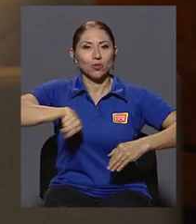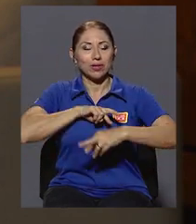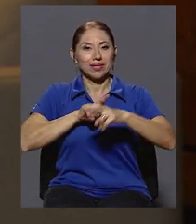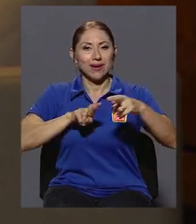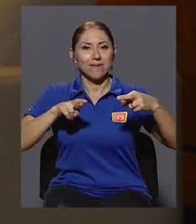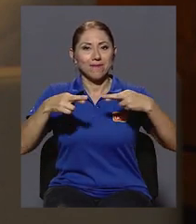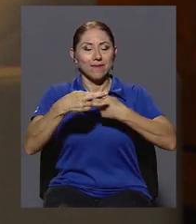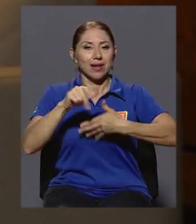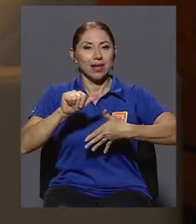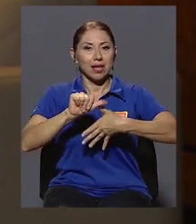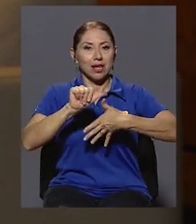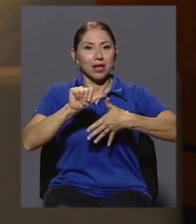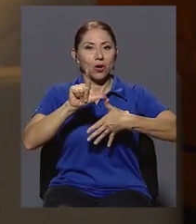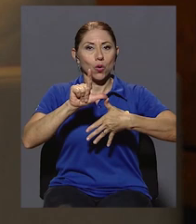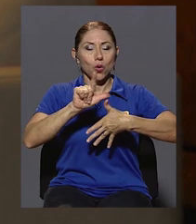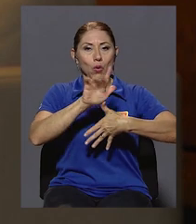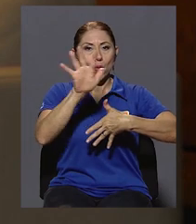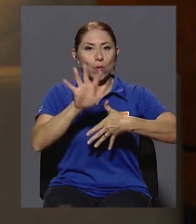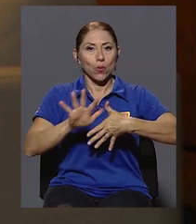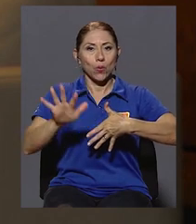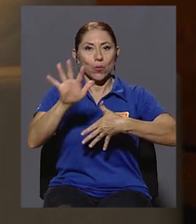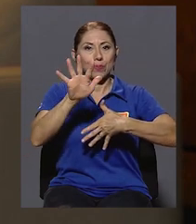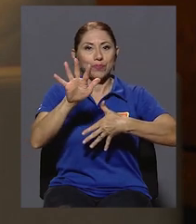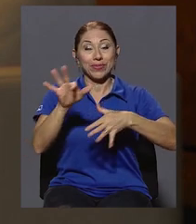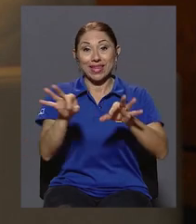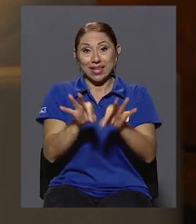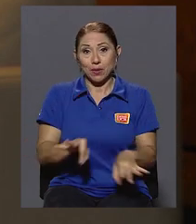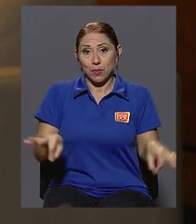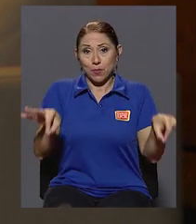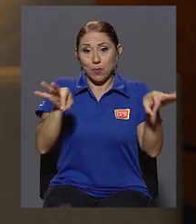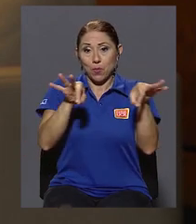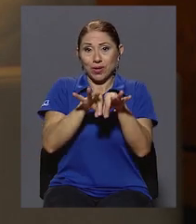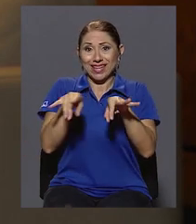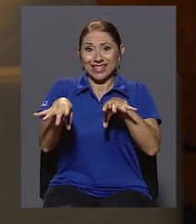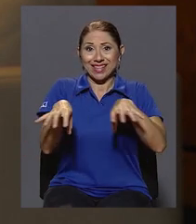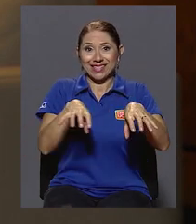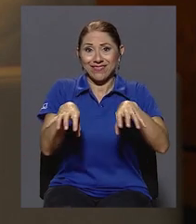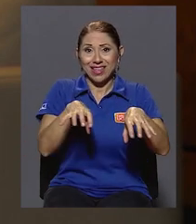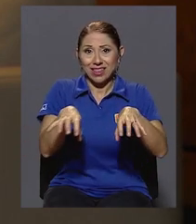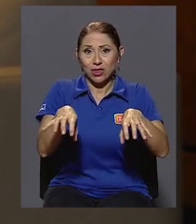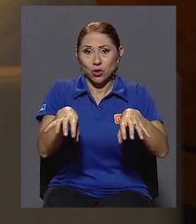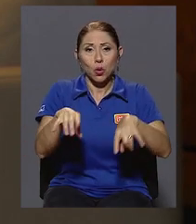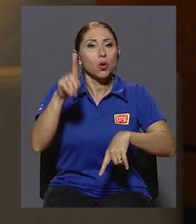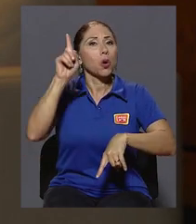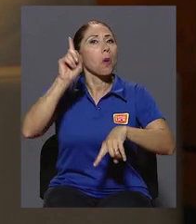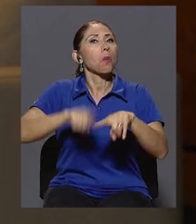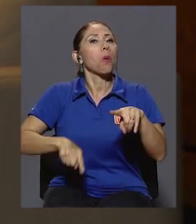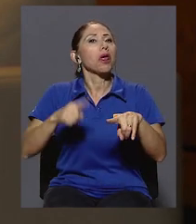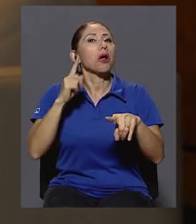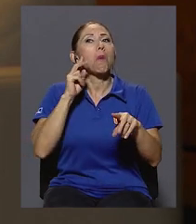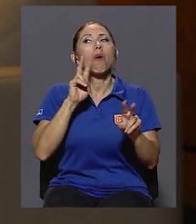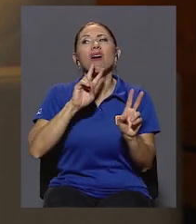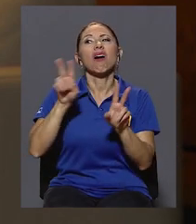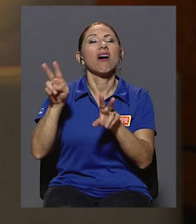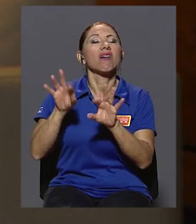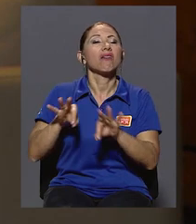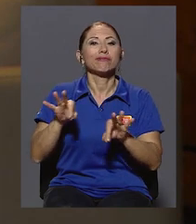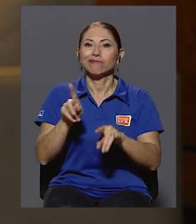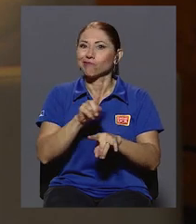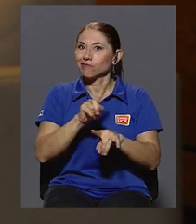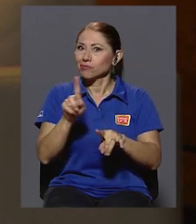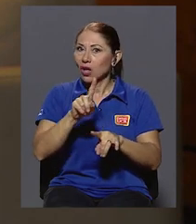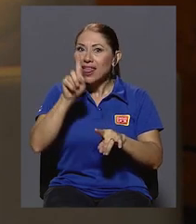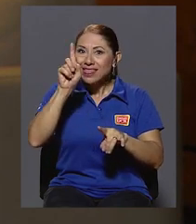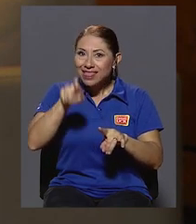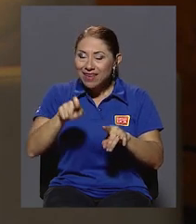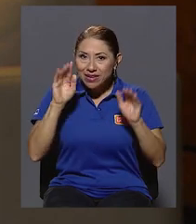nuestra región. La importancia de este evento no puede ser subestimada.